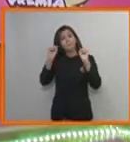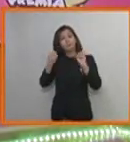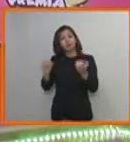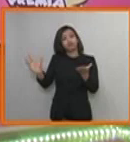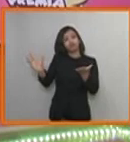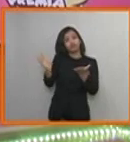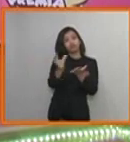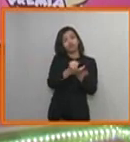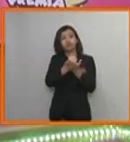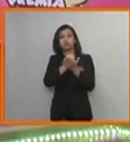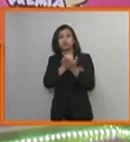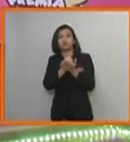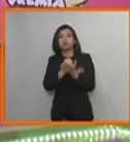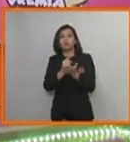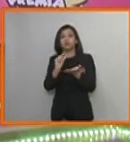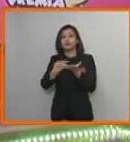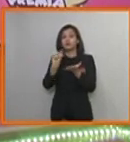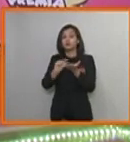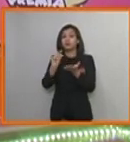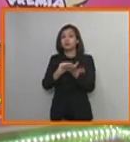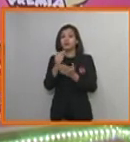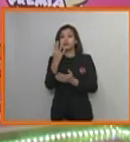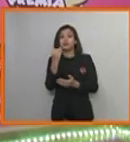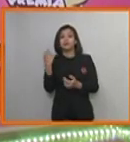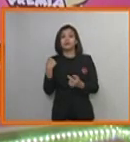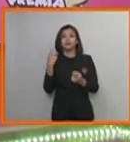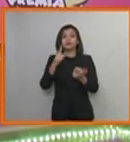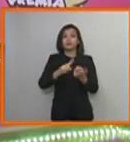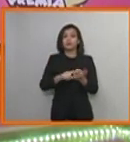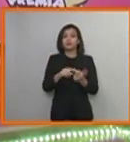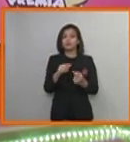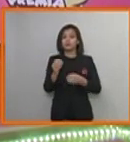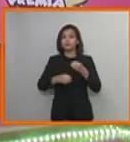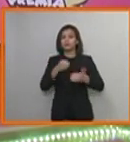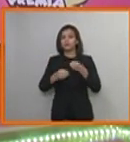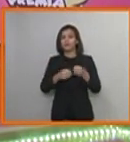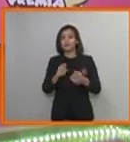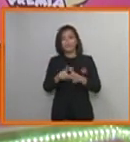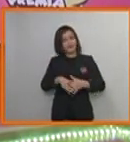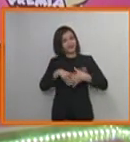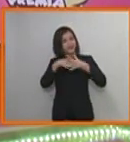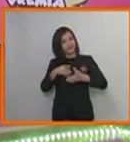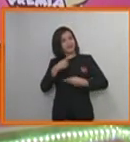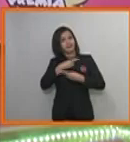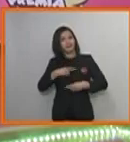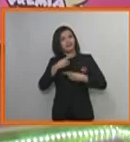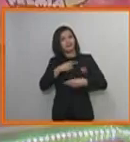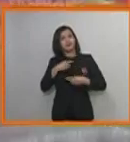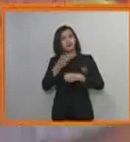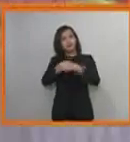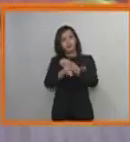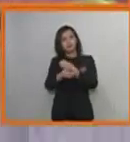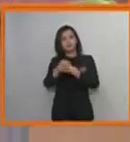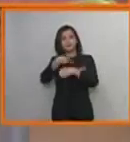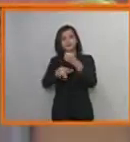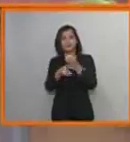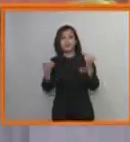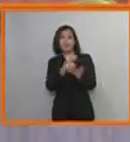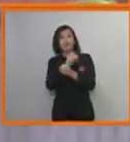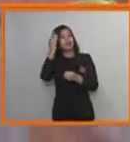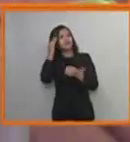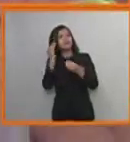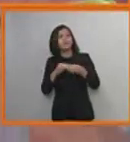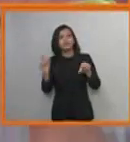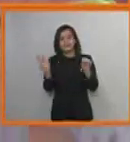números favoritos hasta por 14 sorteos consecutivos. Vamos a iniciar la diversión de esta linda mañana. Junto a premiados y premiados mis, conoceremos el primer